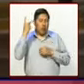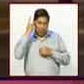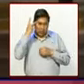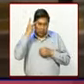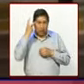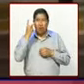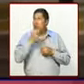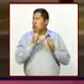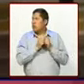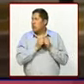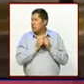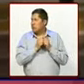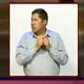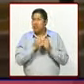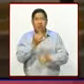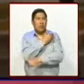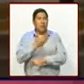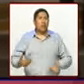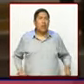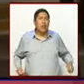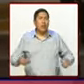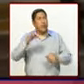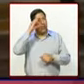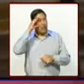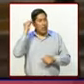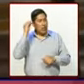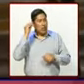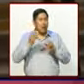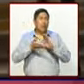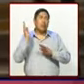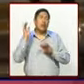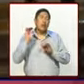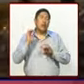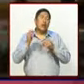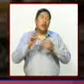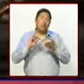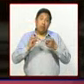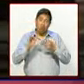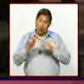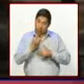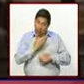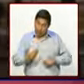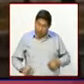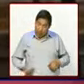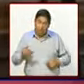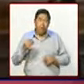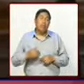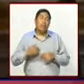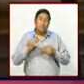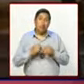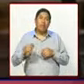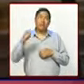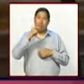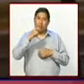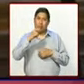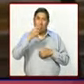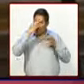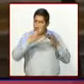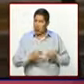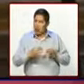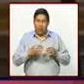Con la salida del presidente Luis Arce, se queda David Choquehuanca como presidente de ejercicio. En ese momento deciden